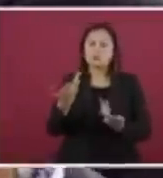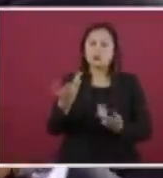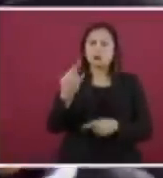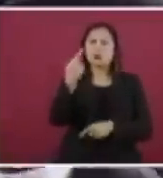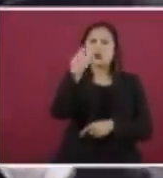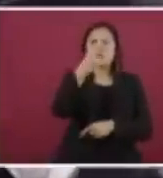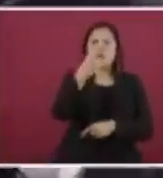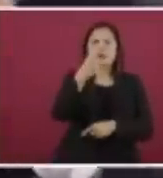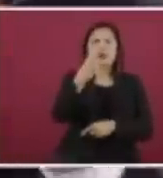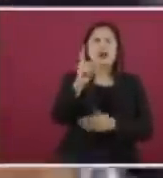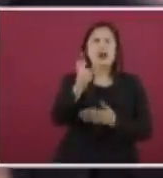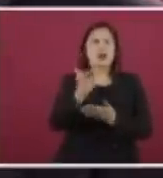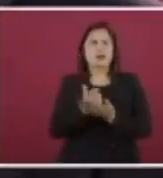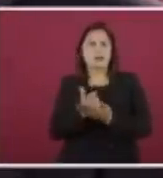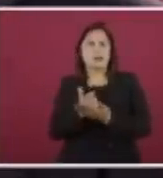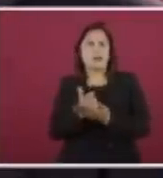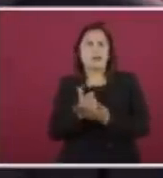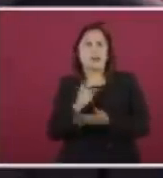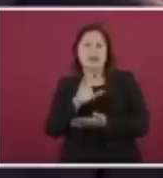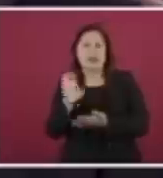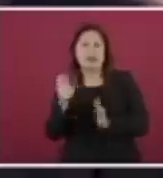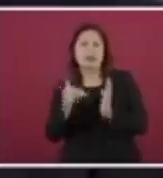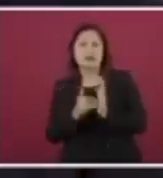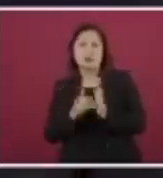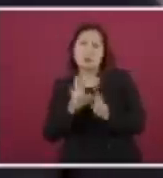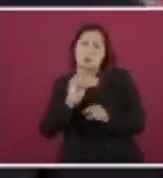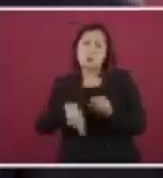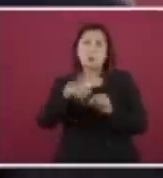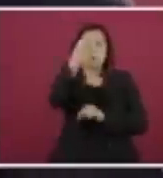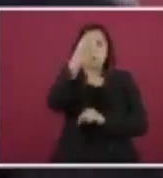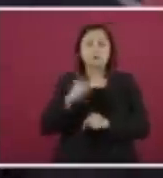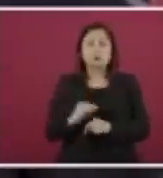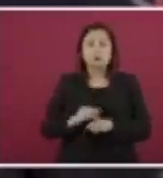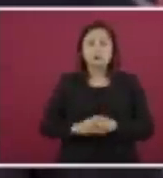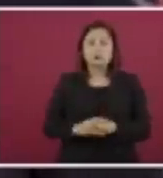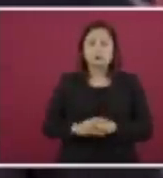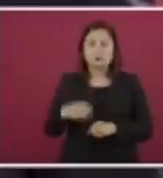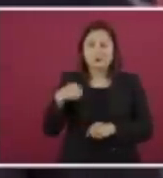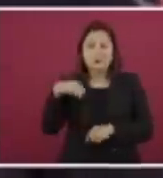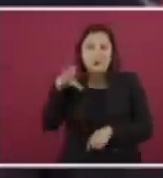daban, creo que, 500,000 pesos. Entonces, cuando me lo dijeron,